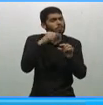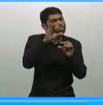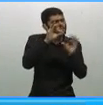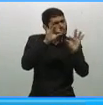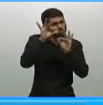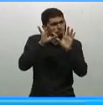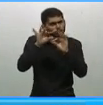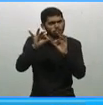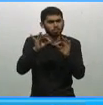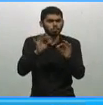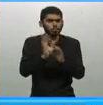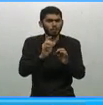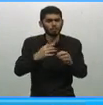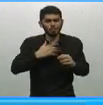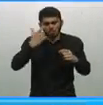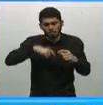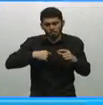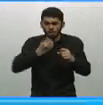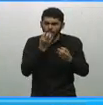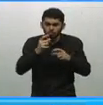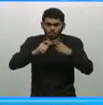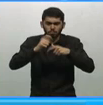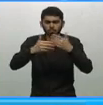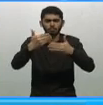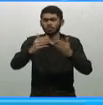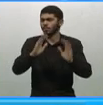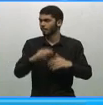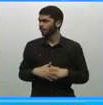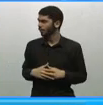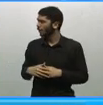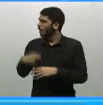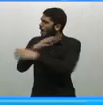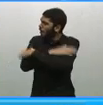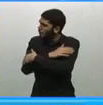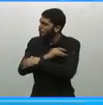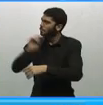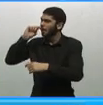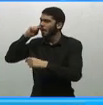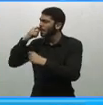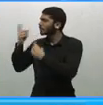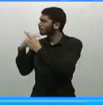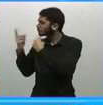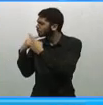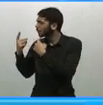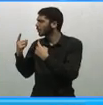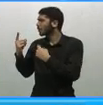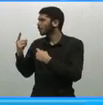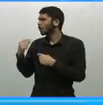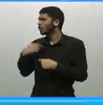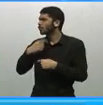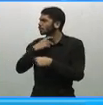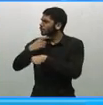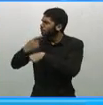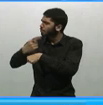de mejorar como persona Y como jugador un abrazo Fernando siempre un placer escucharte y recuperar este contacto lo primero que te quiero